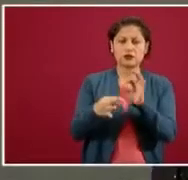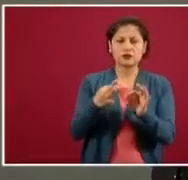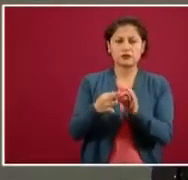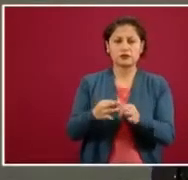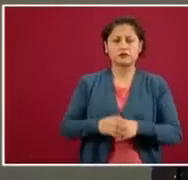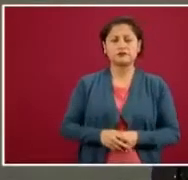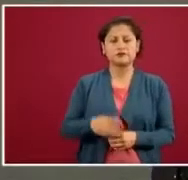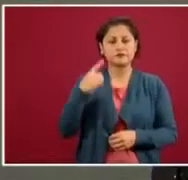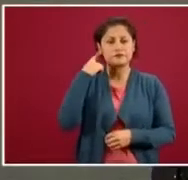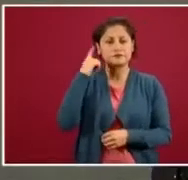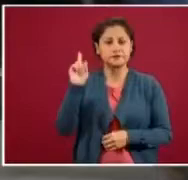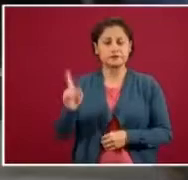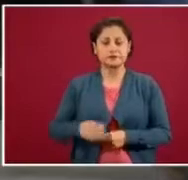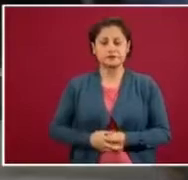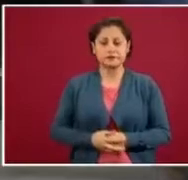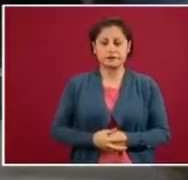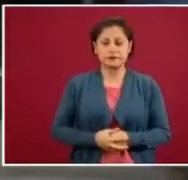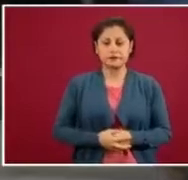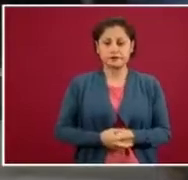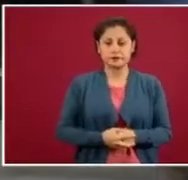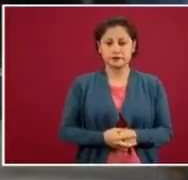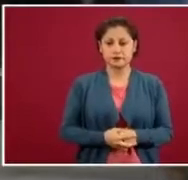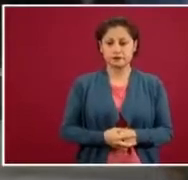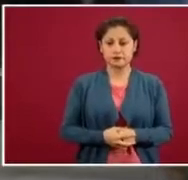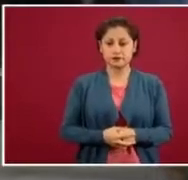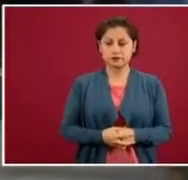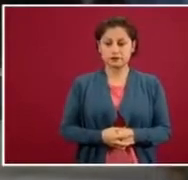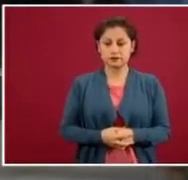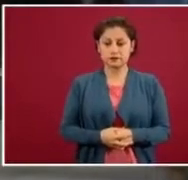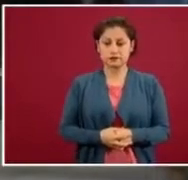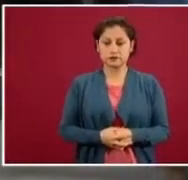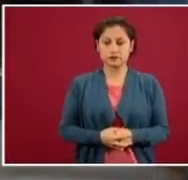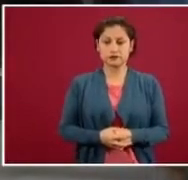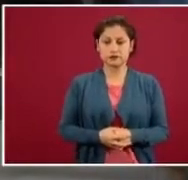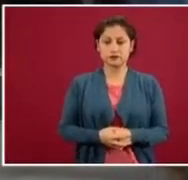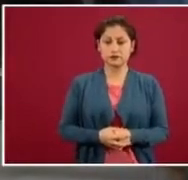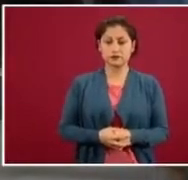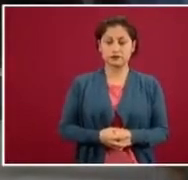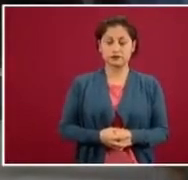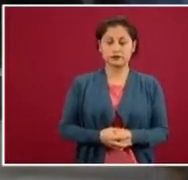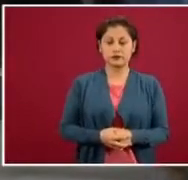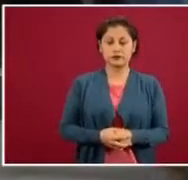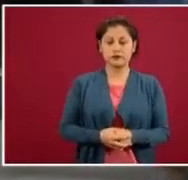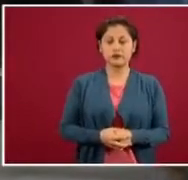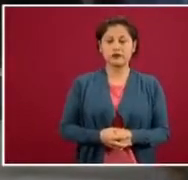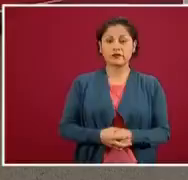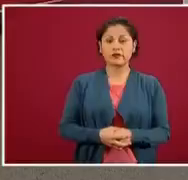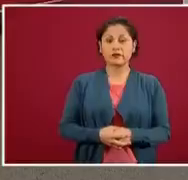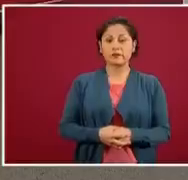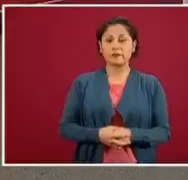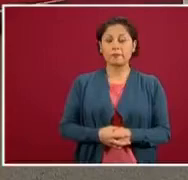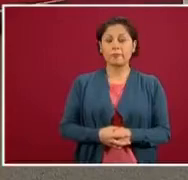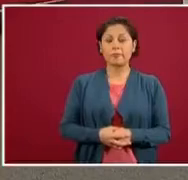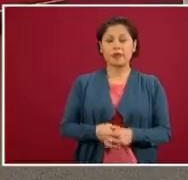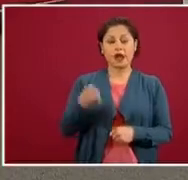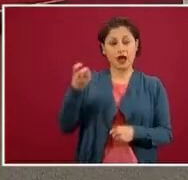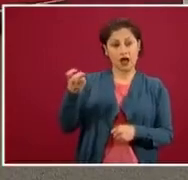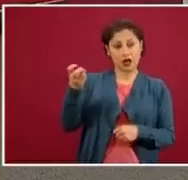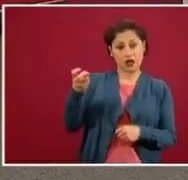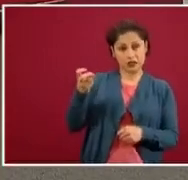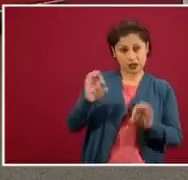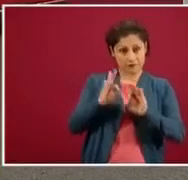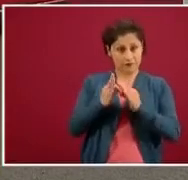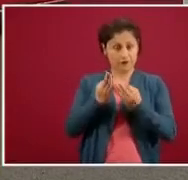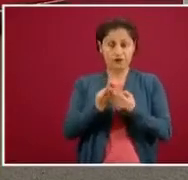no se espera que esté la Guardia Nacional afuera de los hospitales vigilando. No es esa la mecánica, porque